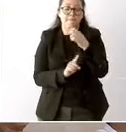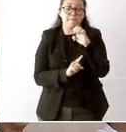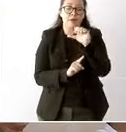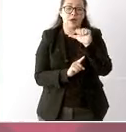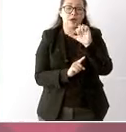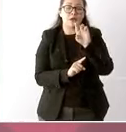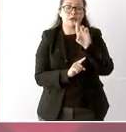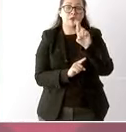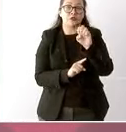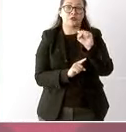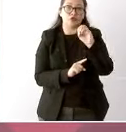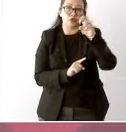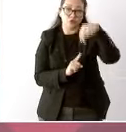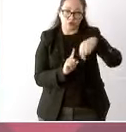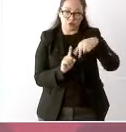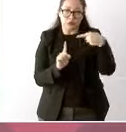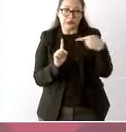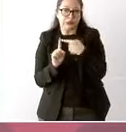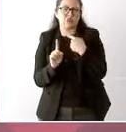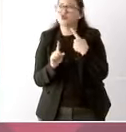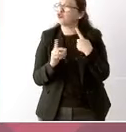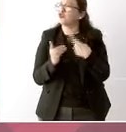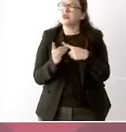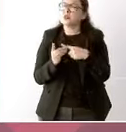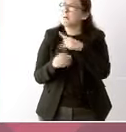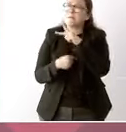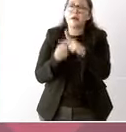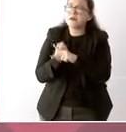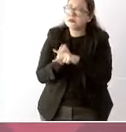que fue bien